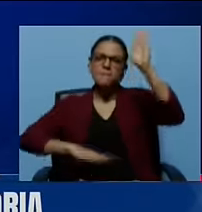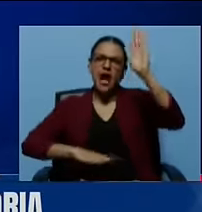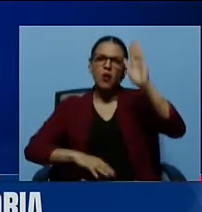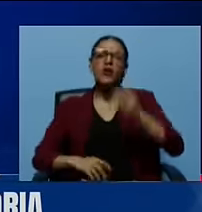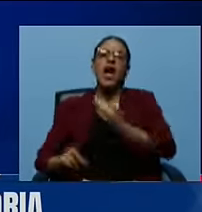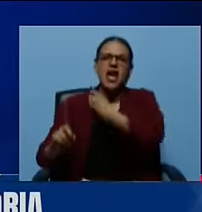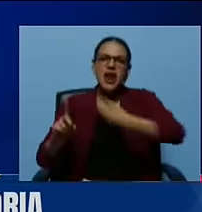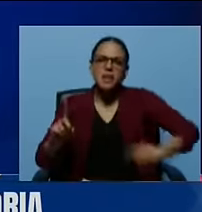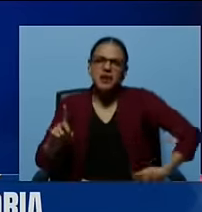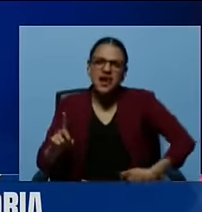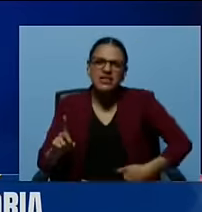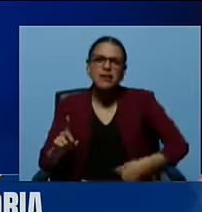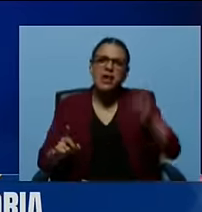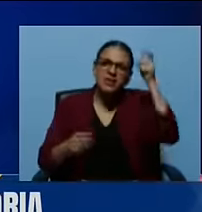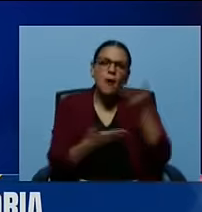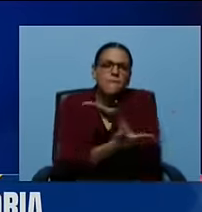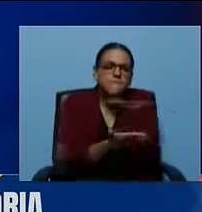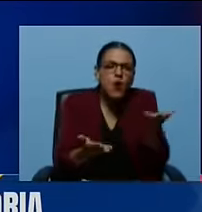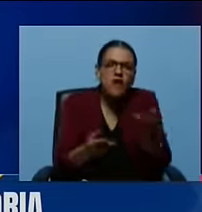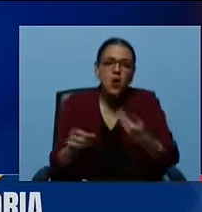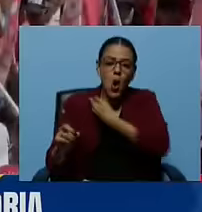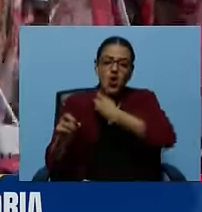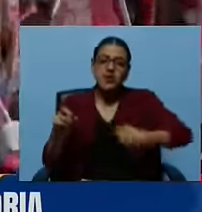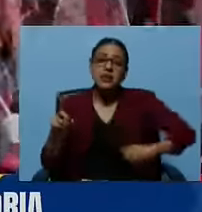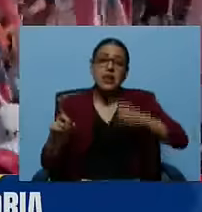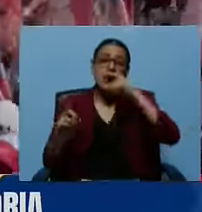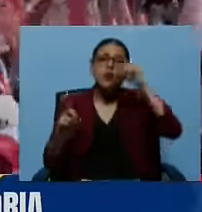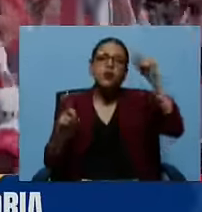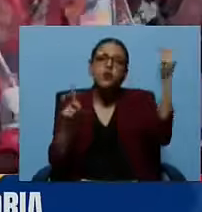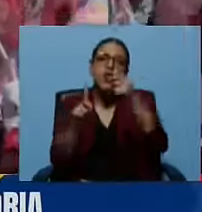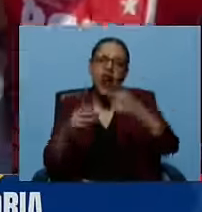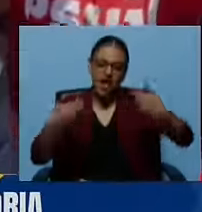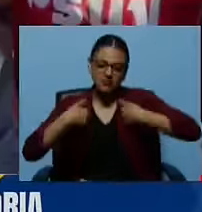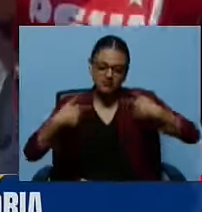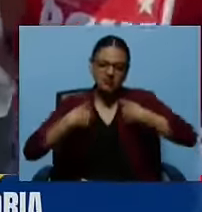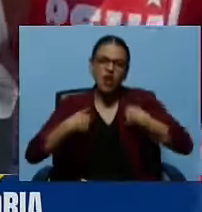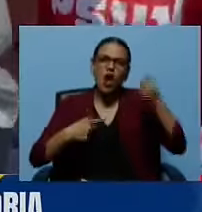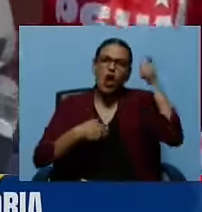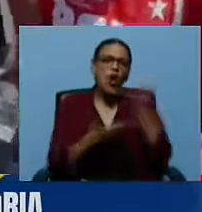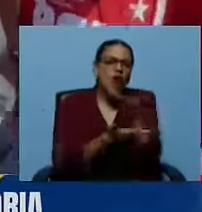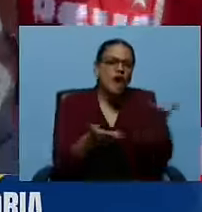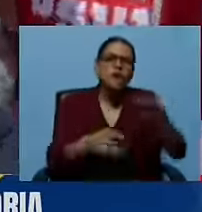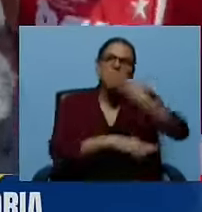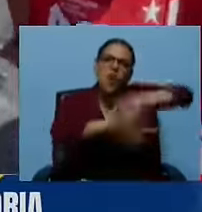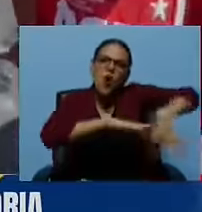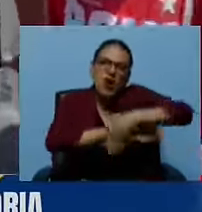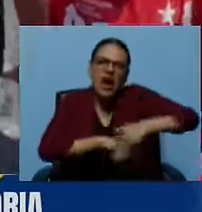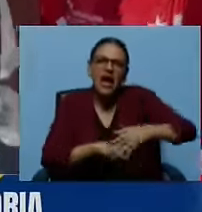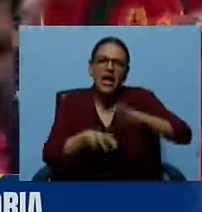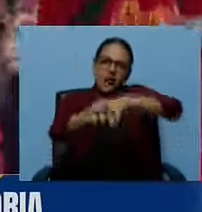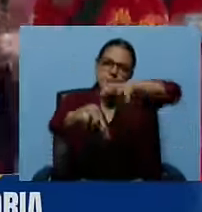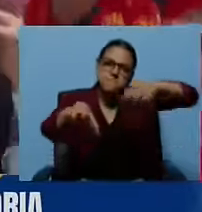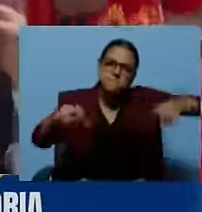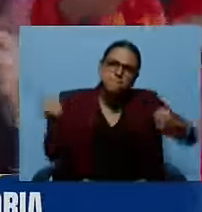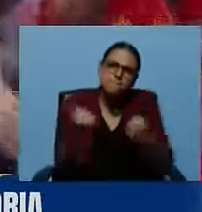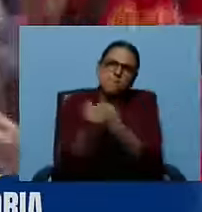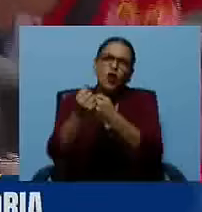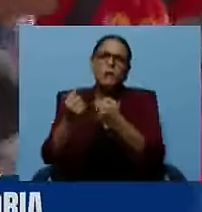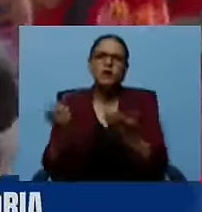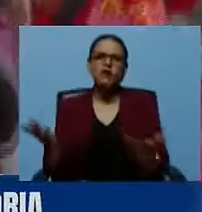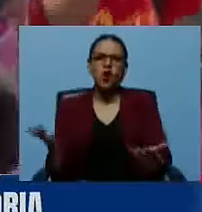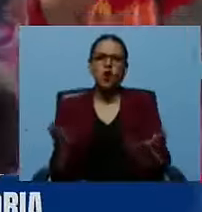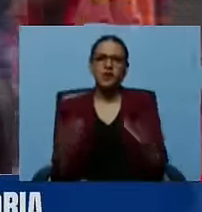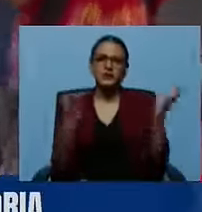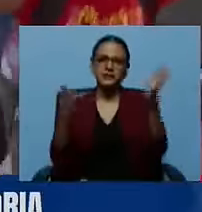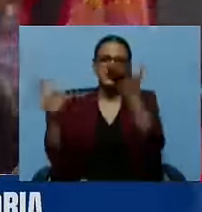el presidente pueblo, Nicolás Maduro Moro, con el pueblo en la calle por millones.